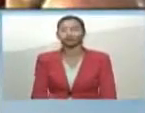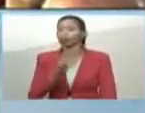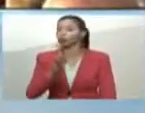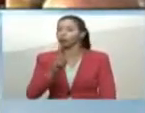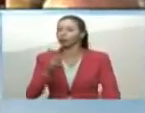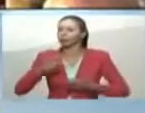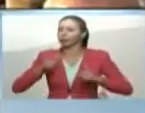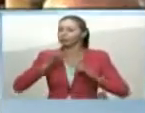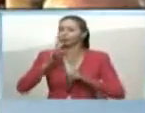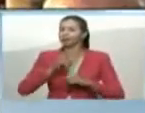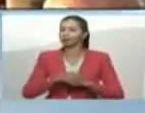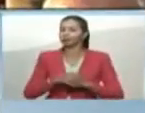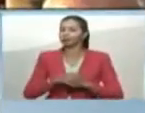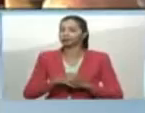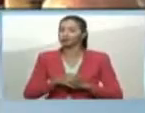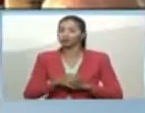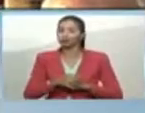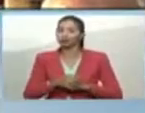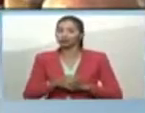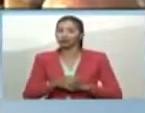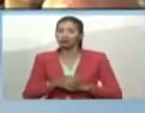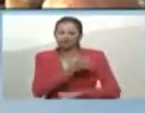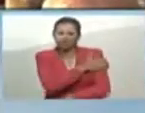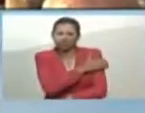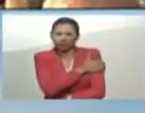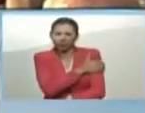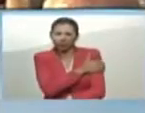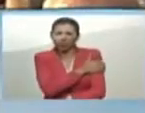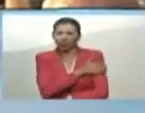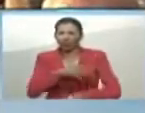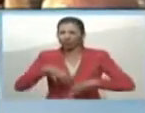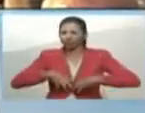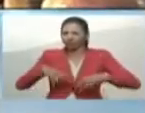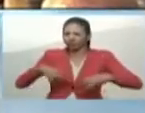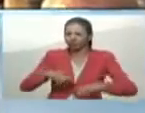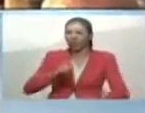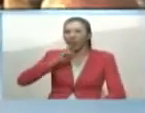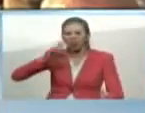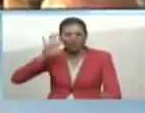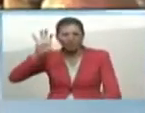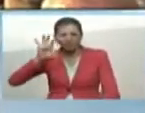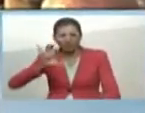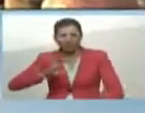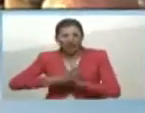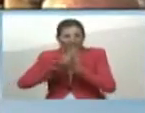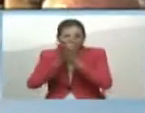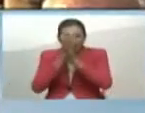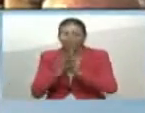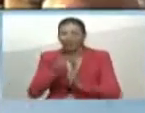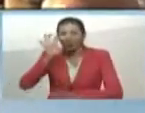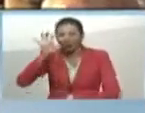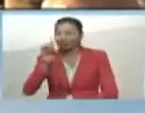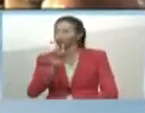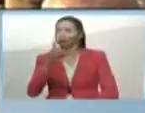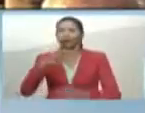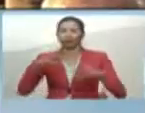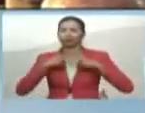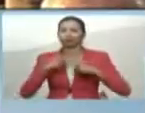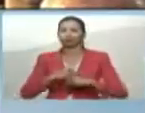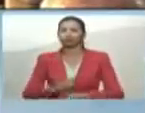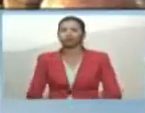permitiremos que la oligarquía apátrida acabe con esta patria. Así que,